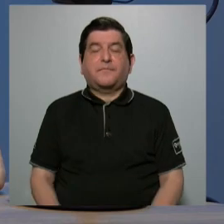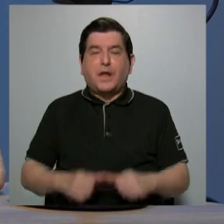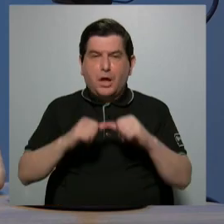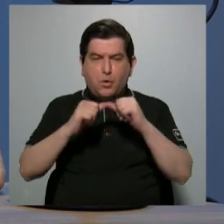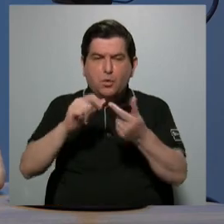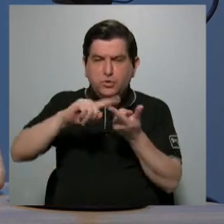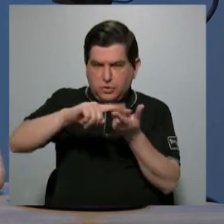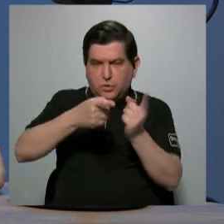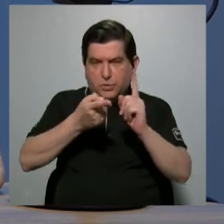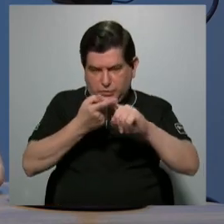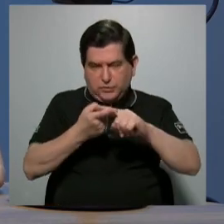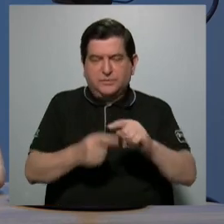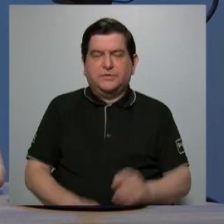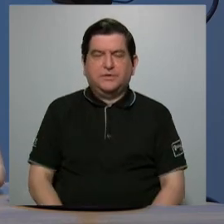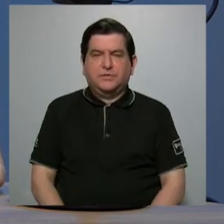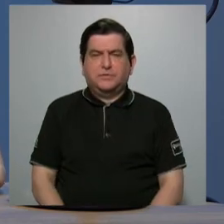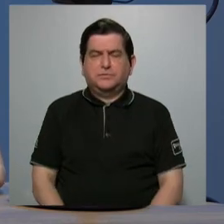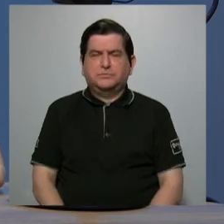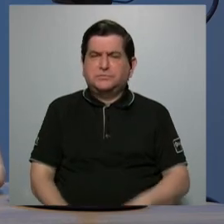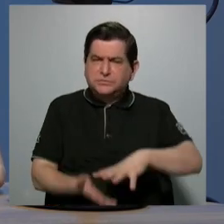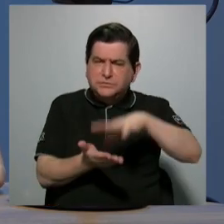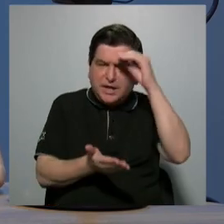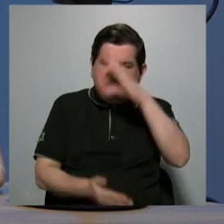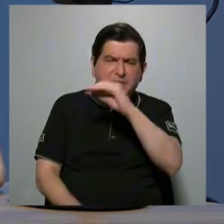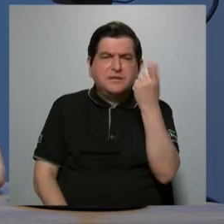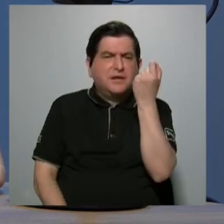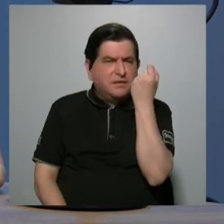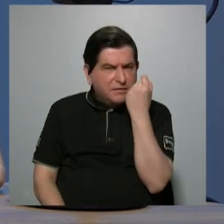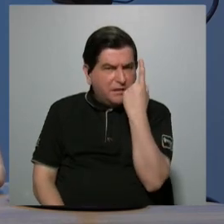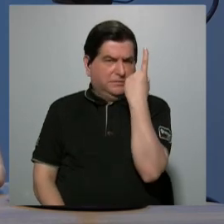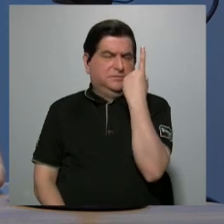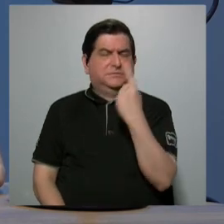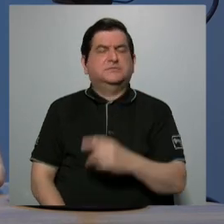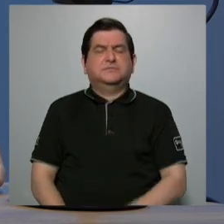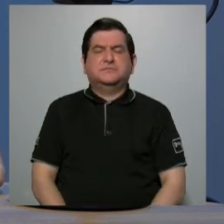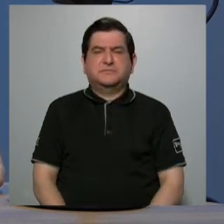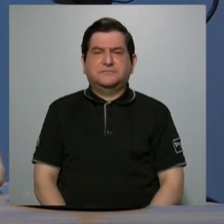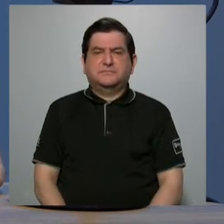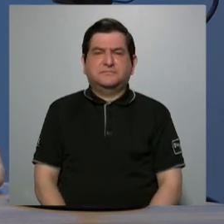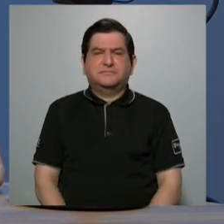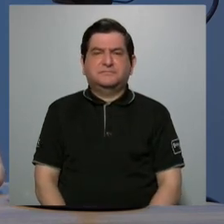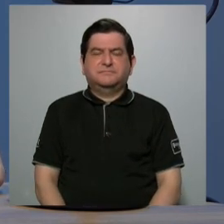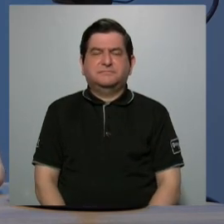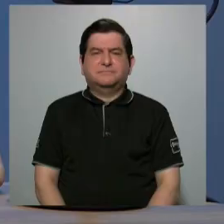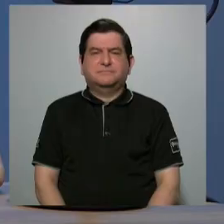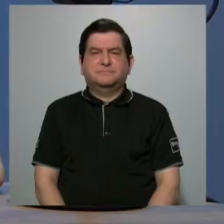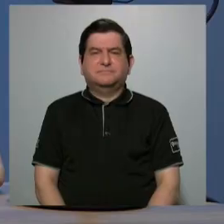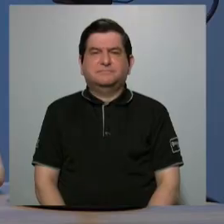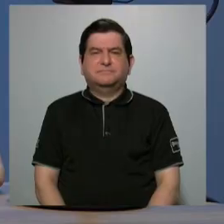Continuamos, amigas y amigos, aprendiendo y entendiendo y